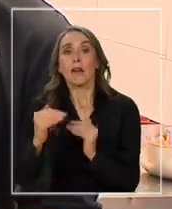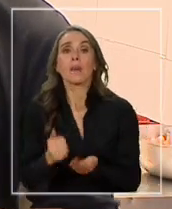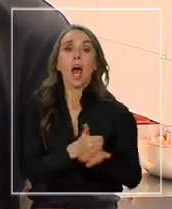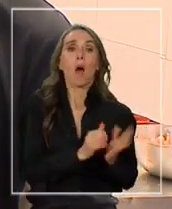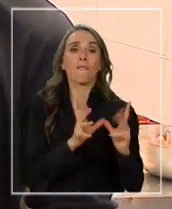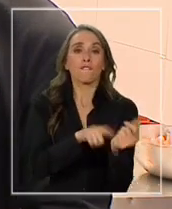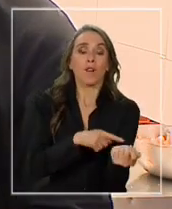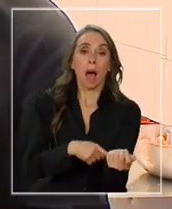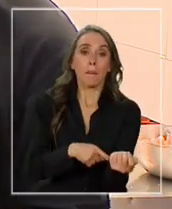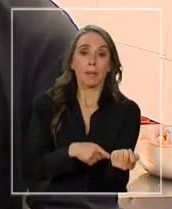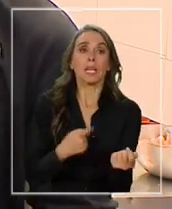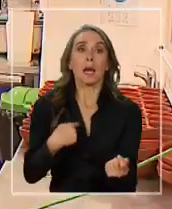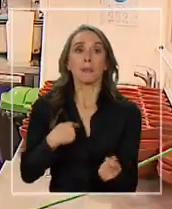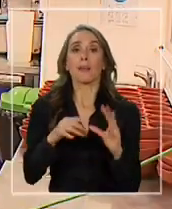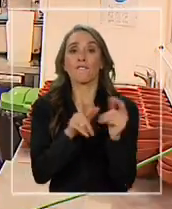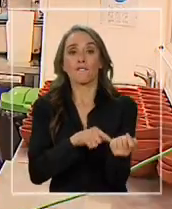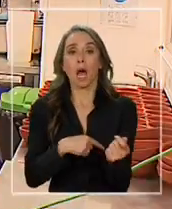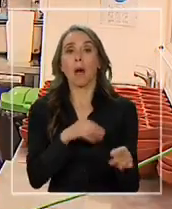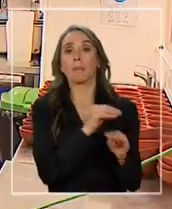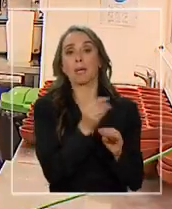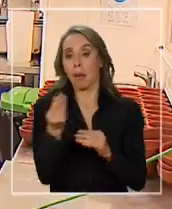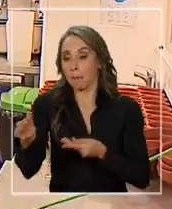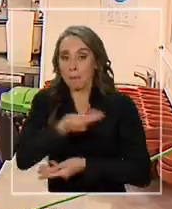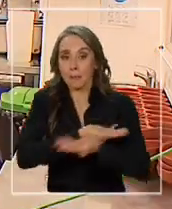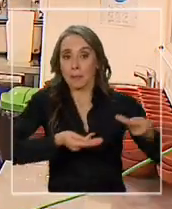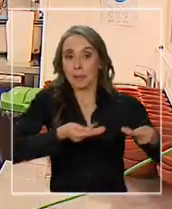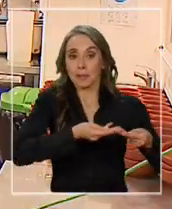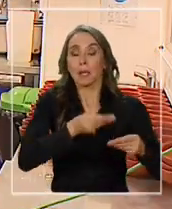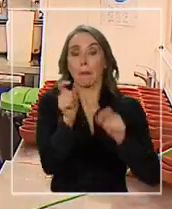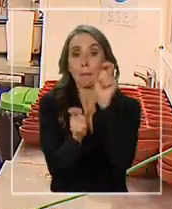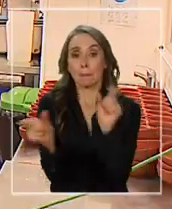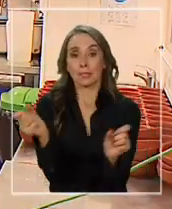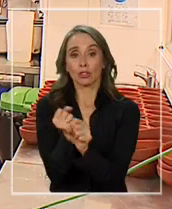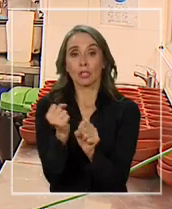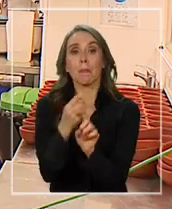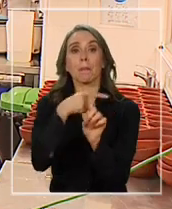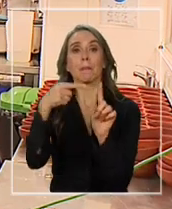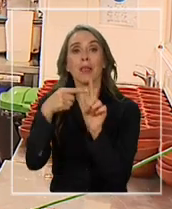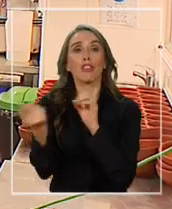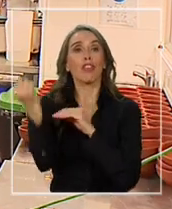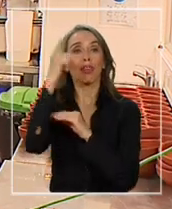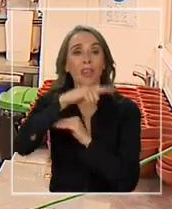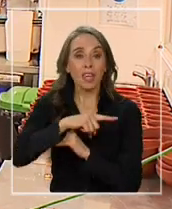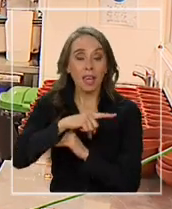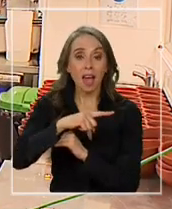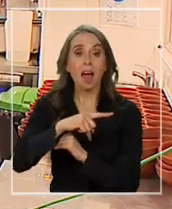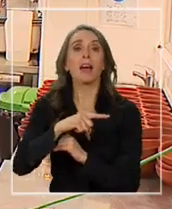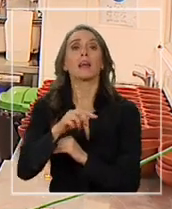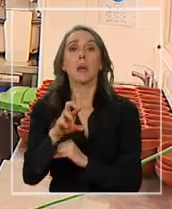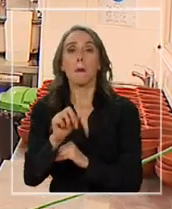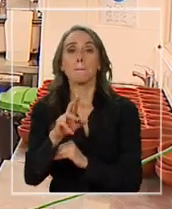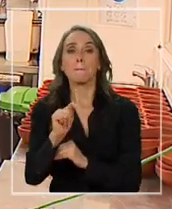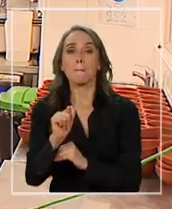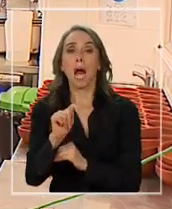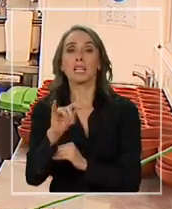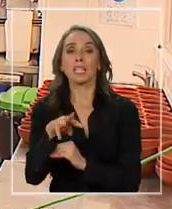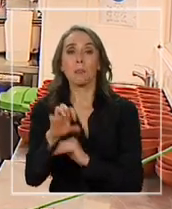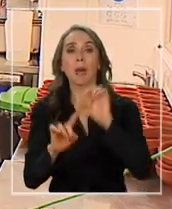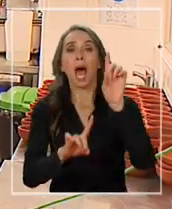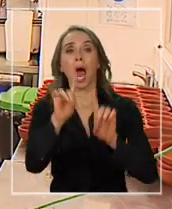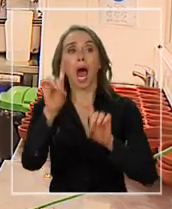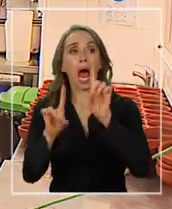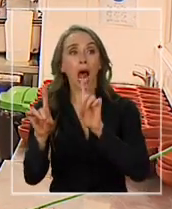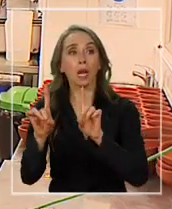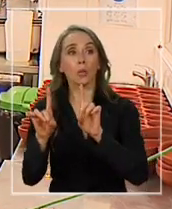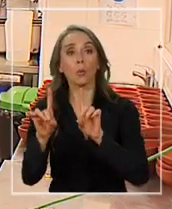porque no solamente soy yo, también está mi familia. En general, nosotros, nuestras personas que trabajan part-time, ya en toda nuestra fecha, siempre algunas de